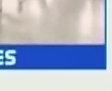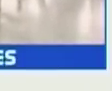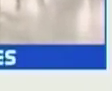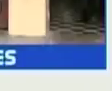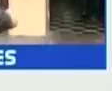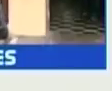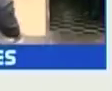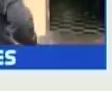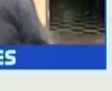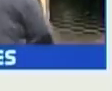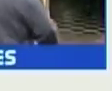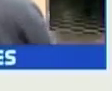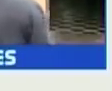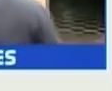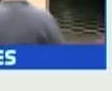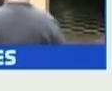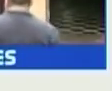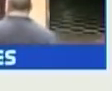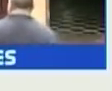mujer.